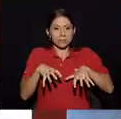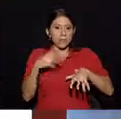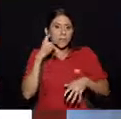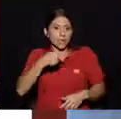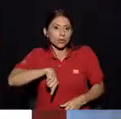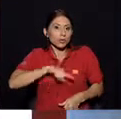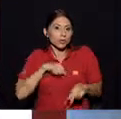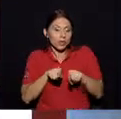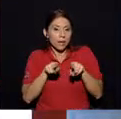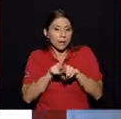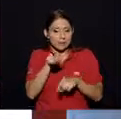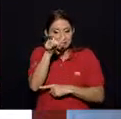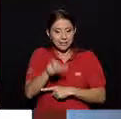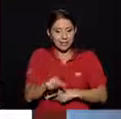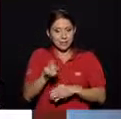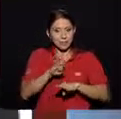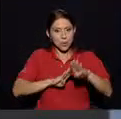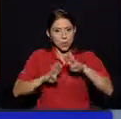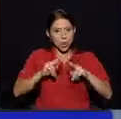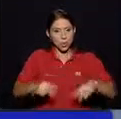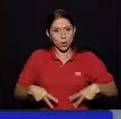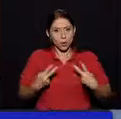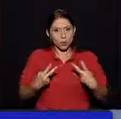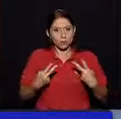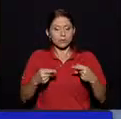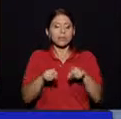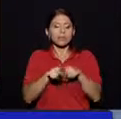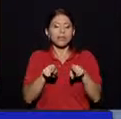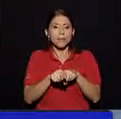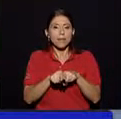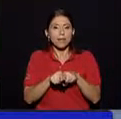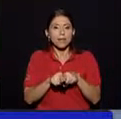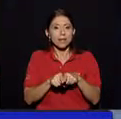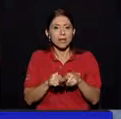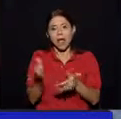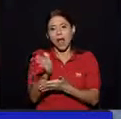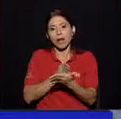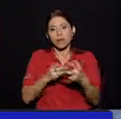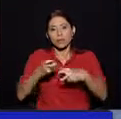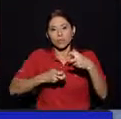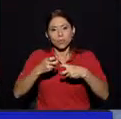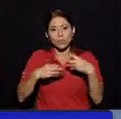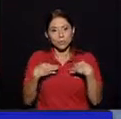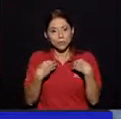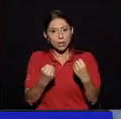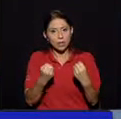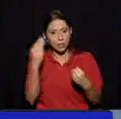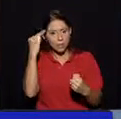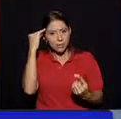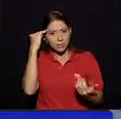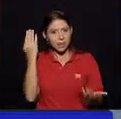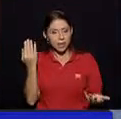porque nosotros también somos seres biológicos, y además algunos problemas a veces en salud mental,